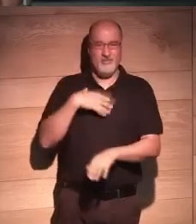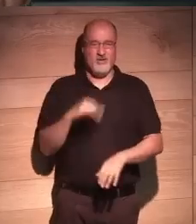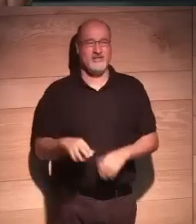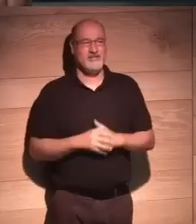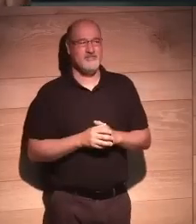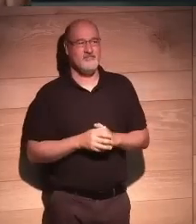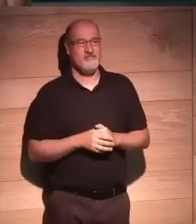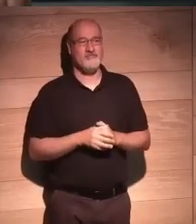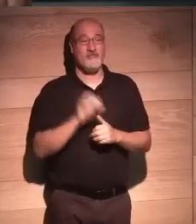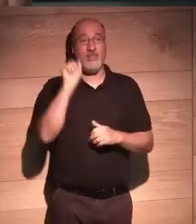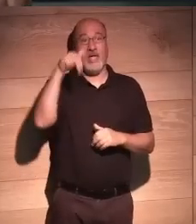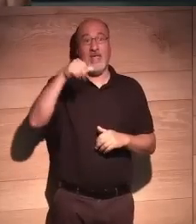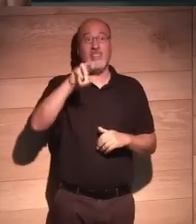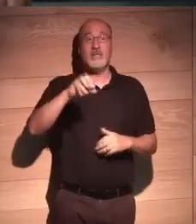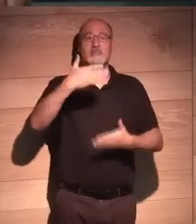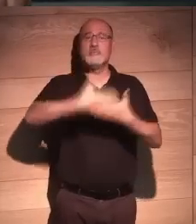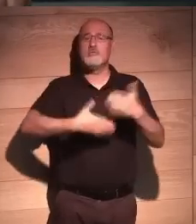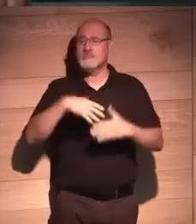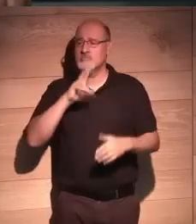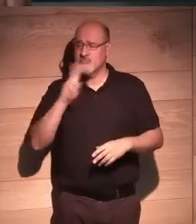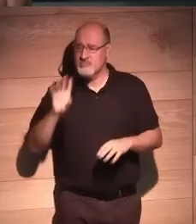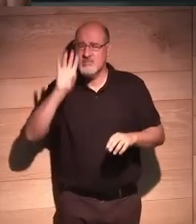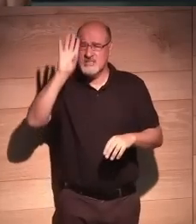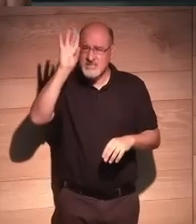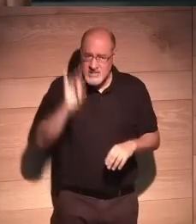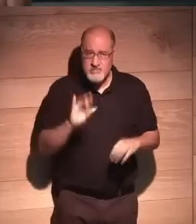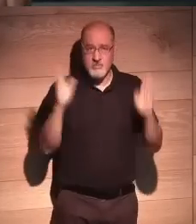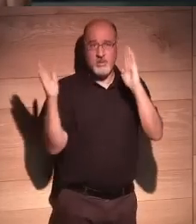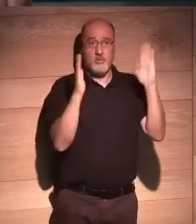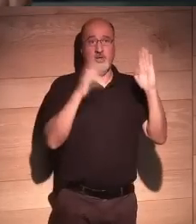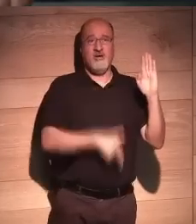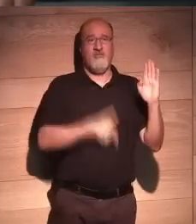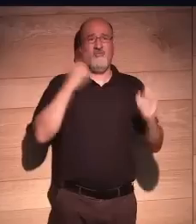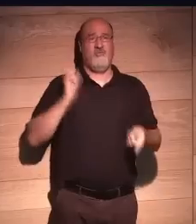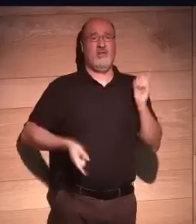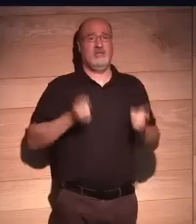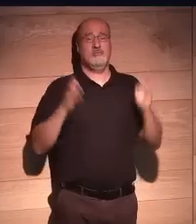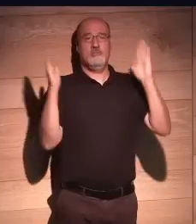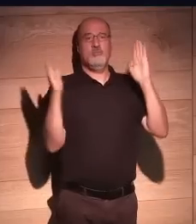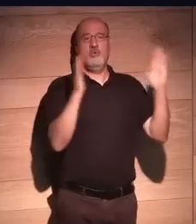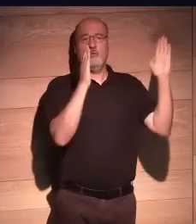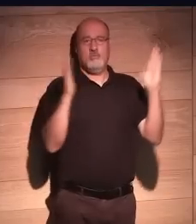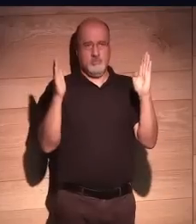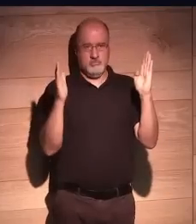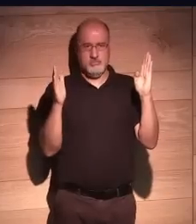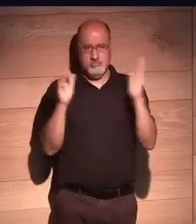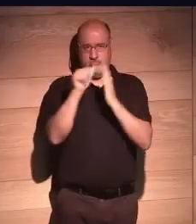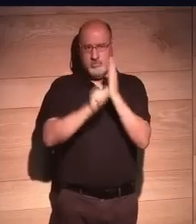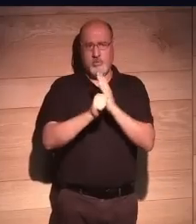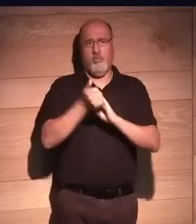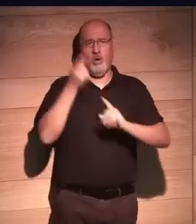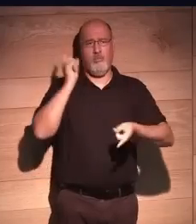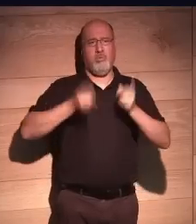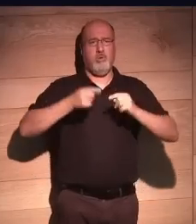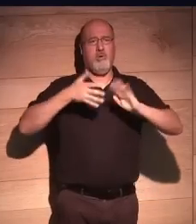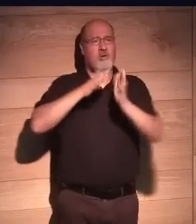Andrés. Por edad, evidentemente sí. Durante todo el franquismo había un montón de programas que eran doctrina pura